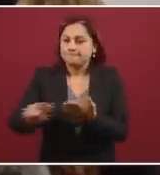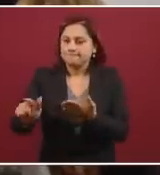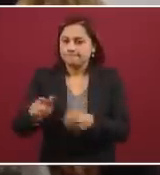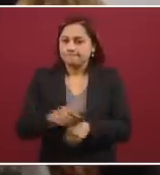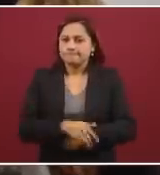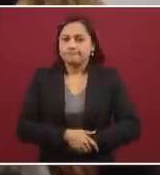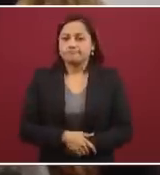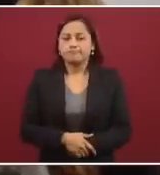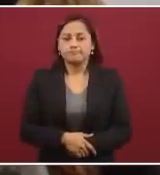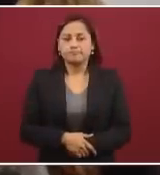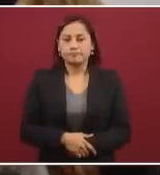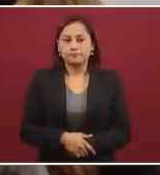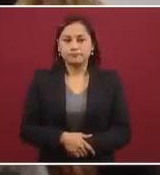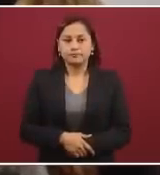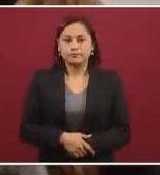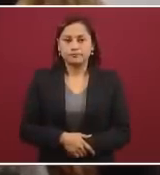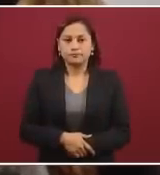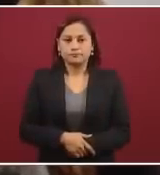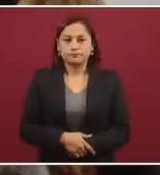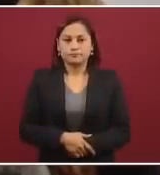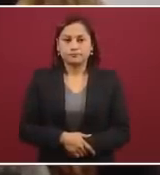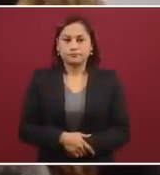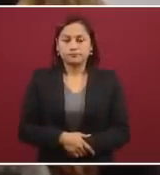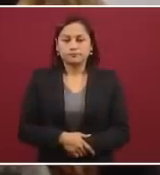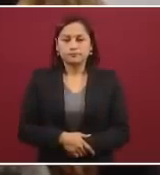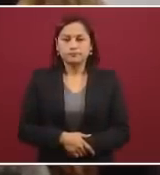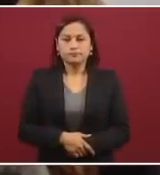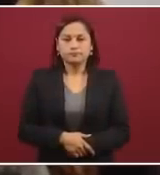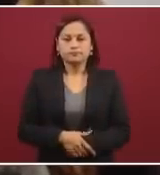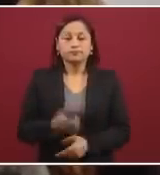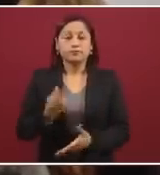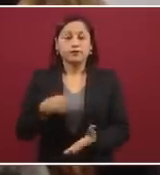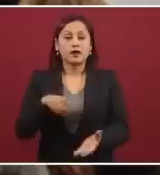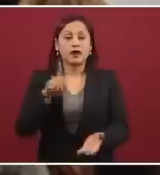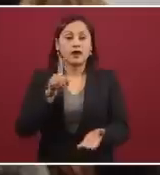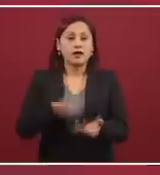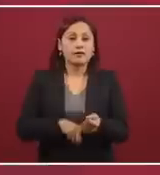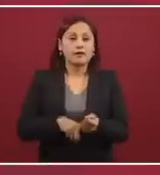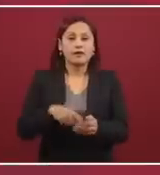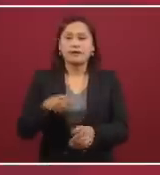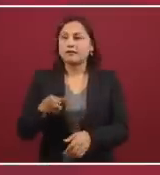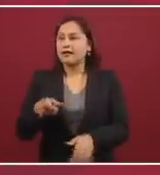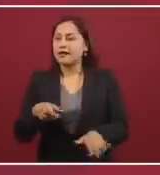que no haya extorsiones mordidas